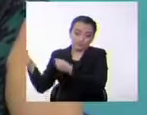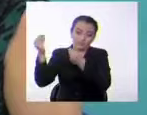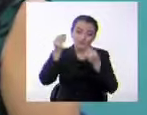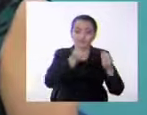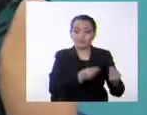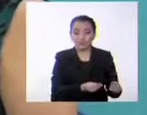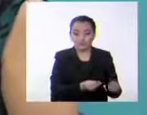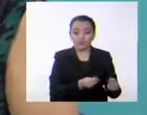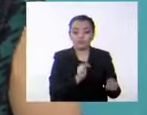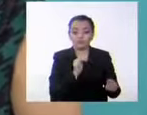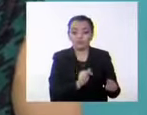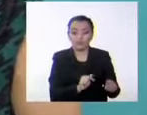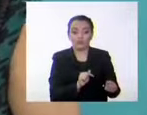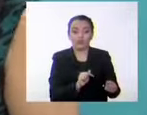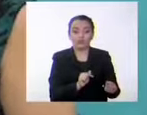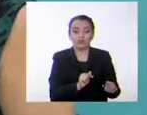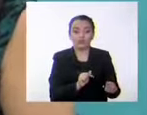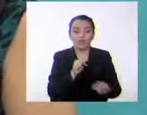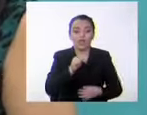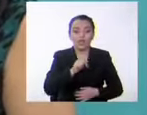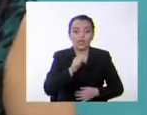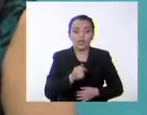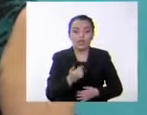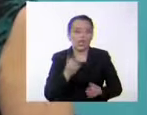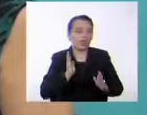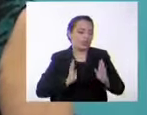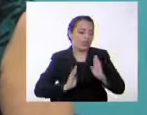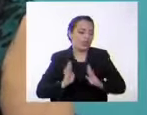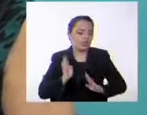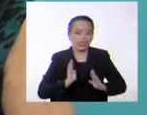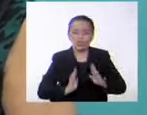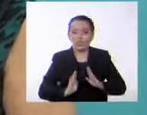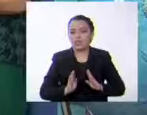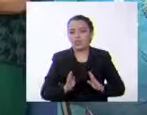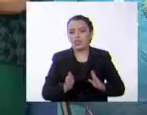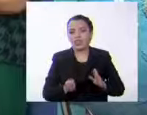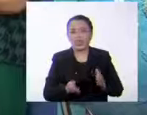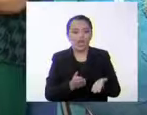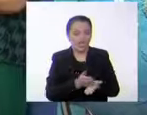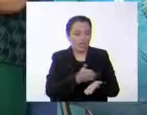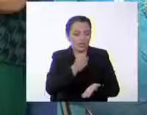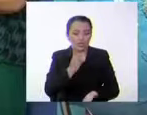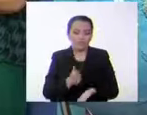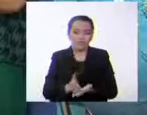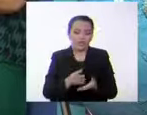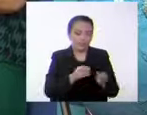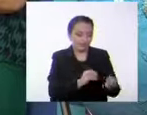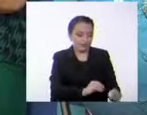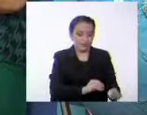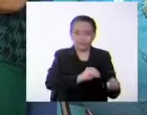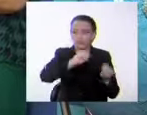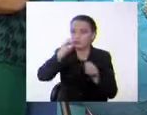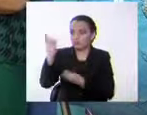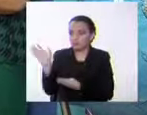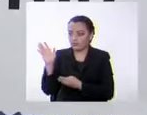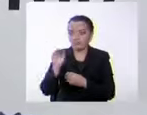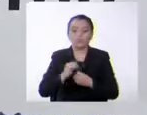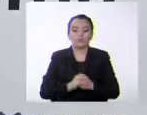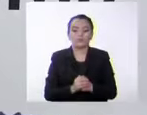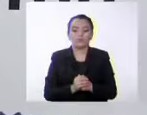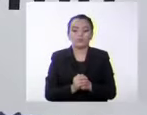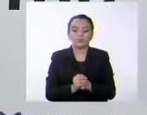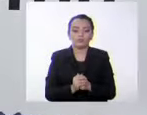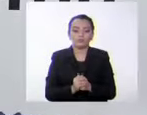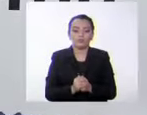y de acá se llevaron toda la biodiversidad, todos los animales que estaban acá exóticos. Muy bien, así como también un